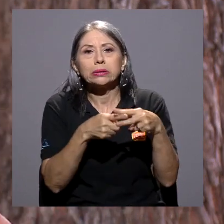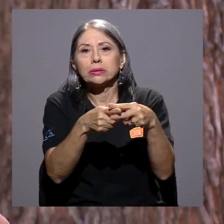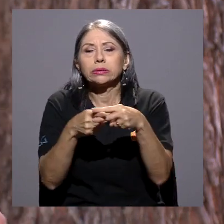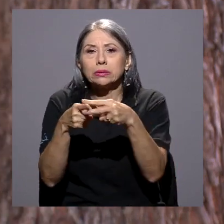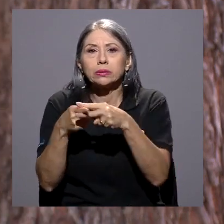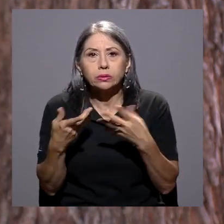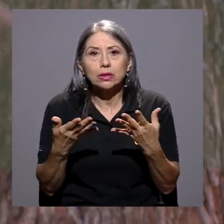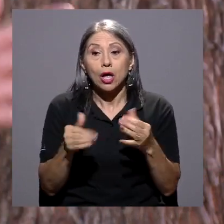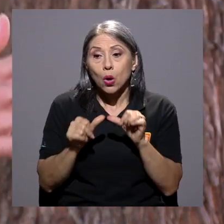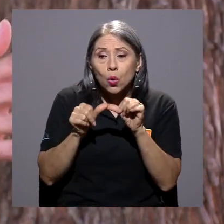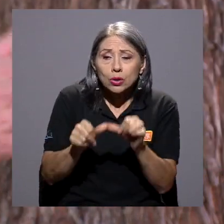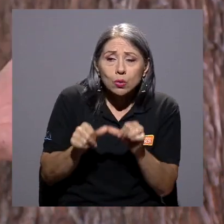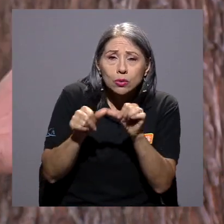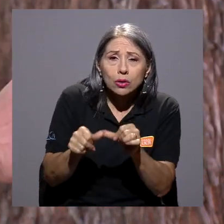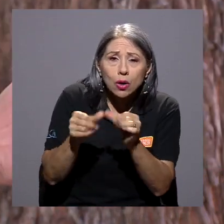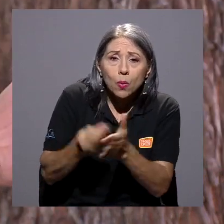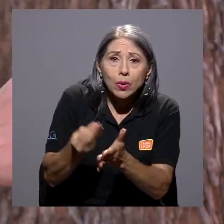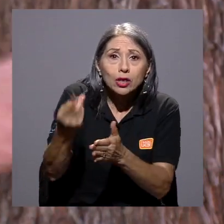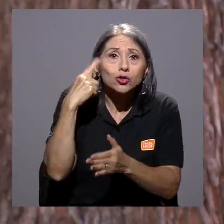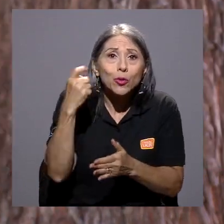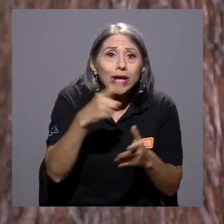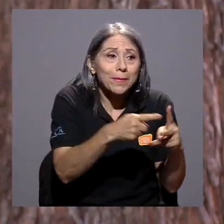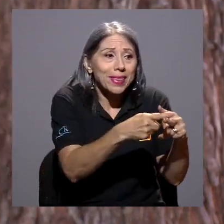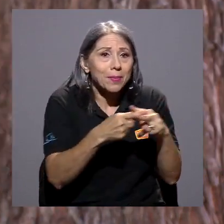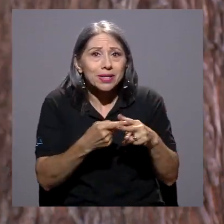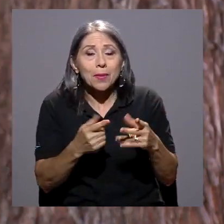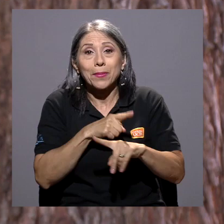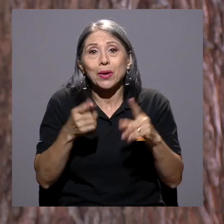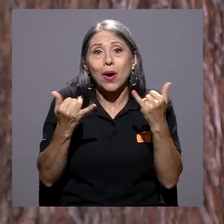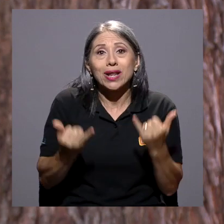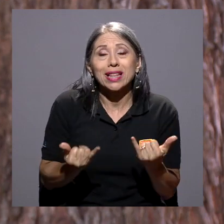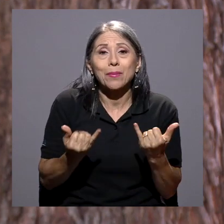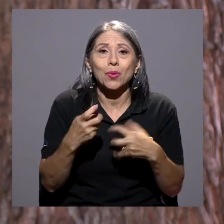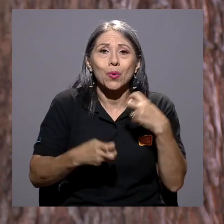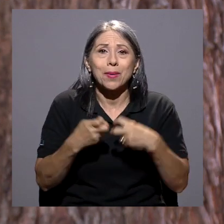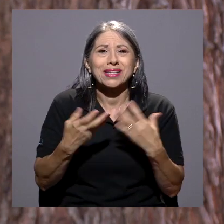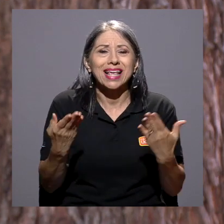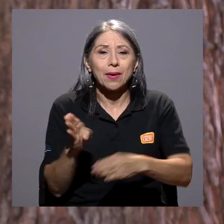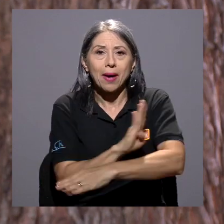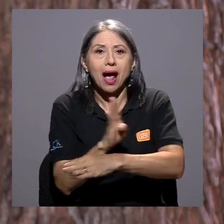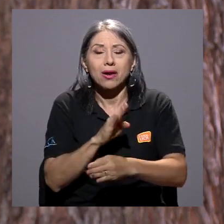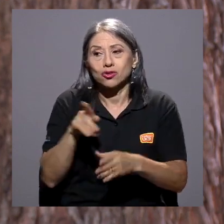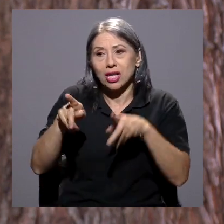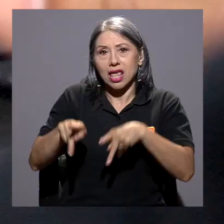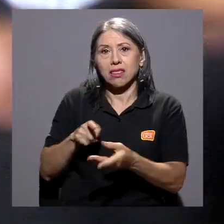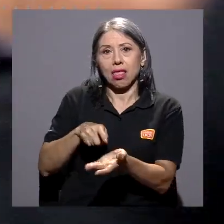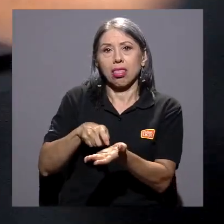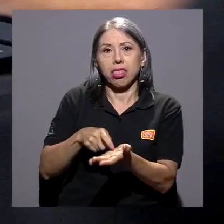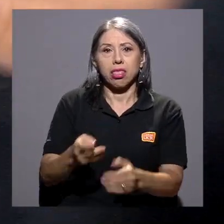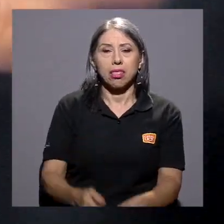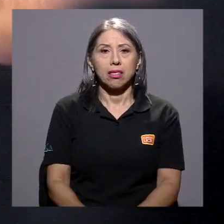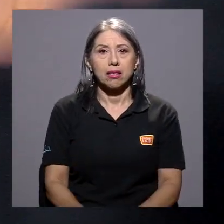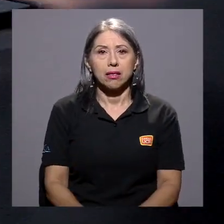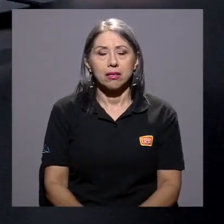ha crecido, mantuvo el consumo durante mucho tiempo, pero ahorita estamos teniendo problemas, por ejemplo, de morosidad en los bancos.